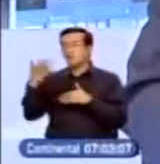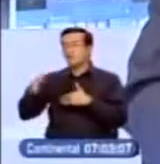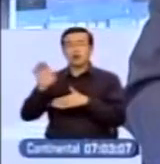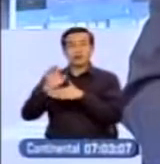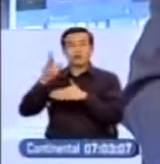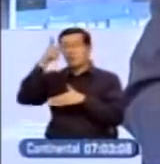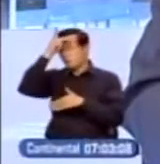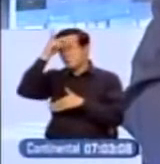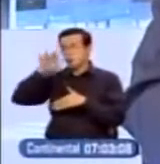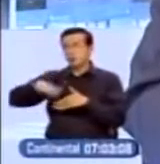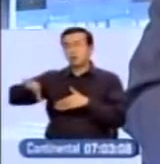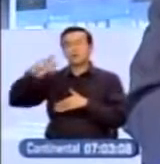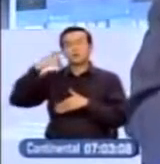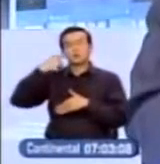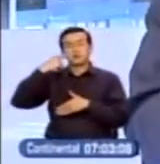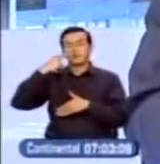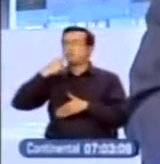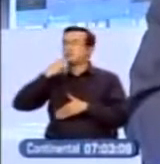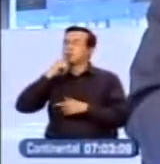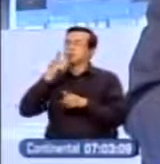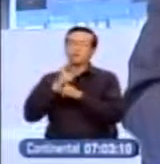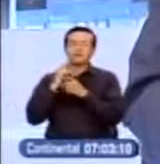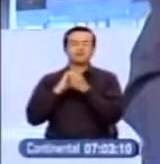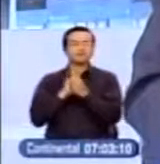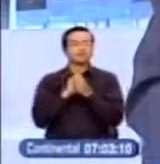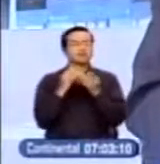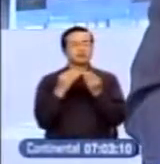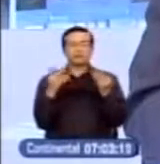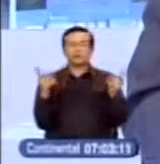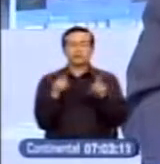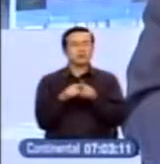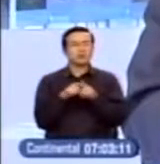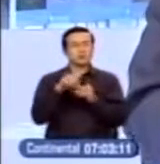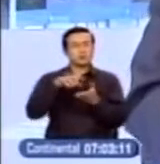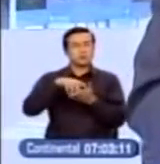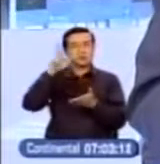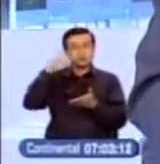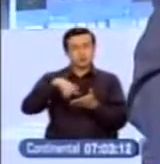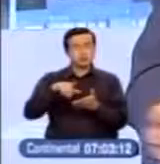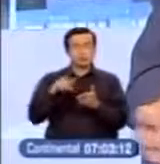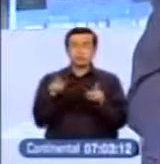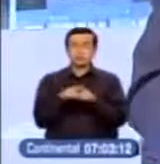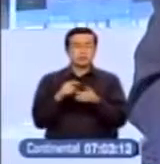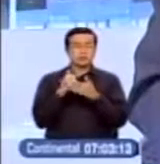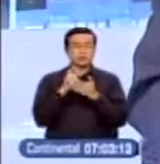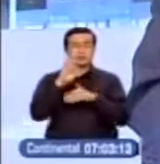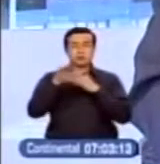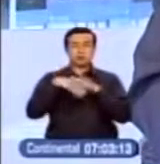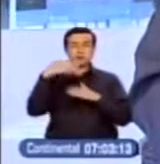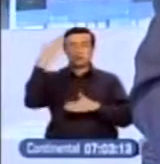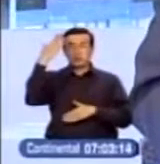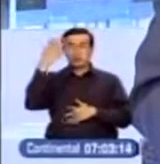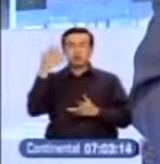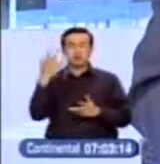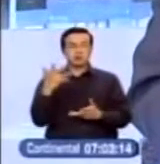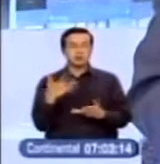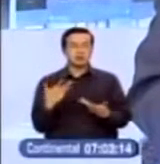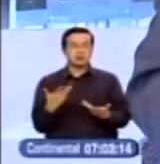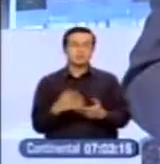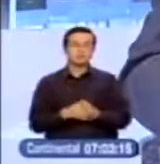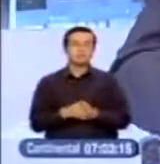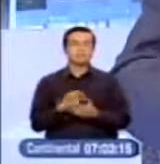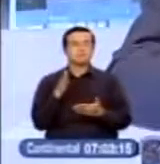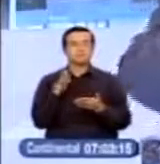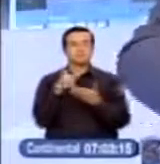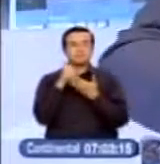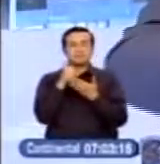nacional, pero donde se nota que hay una solidaridad inmensa. Lo mismo en nuestra provincia. Claro, todos los alcaldes como que quisiéramos